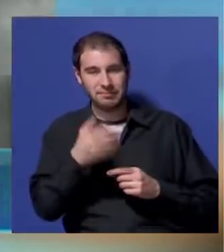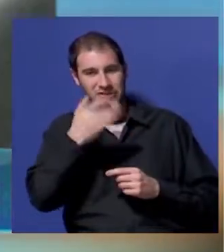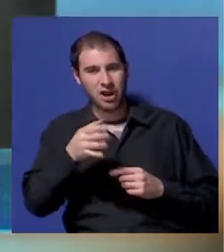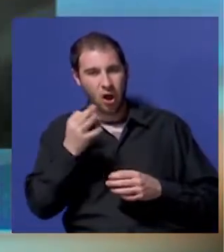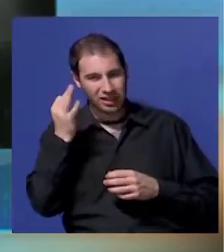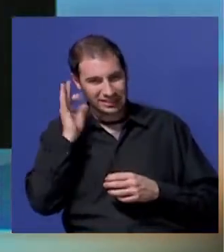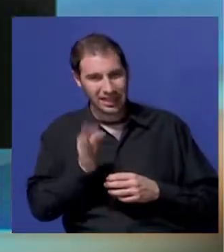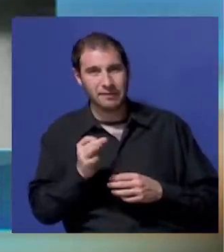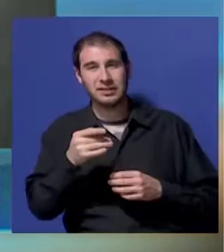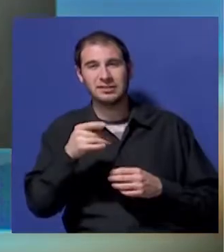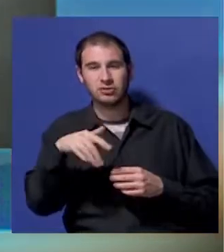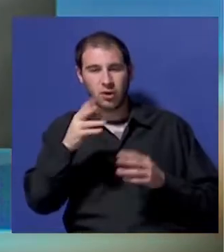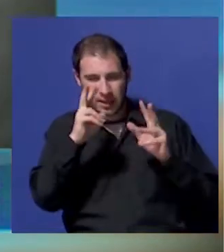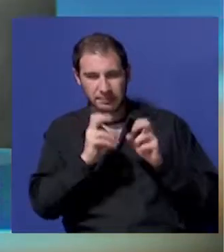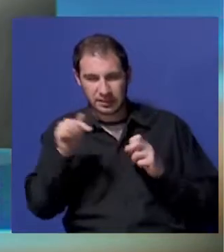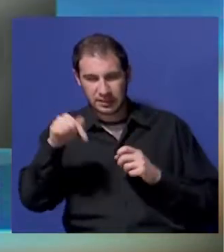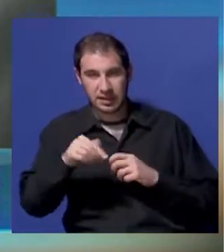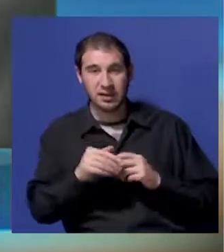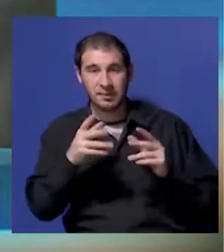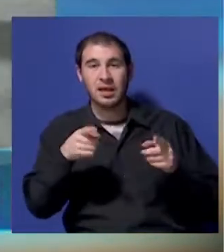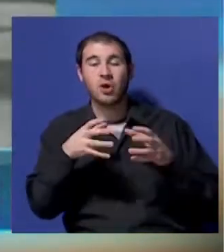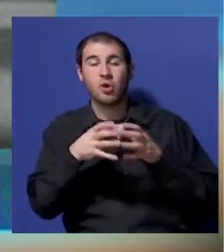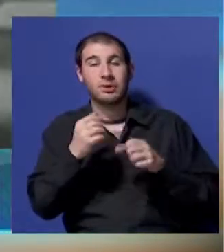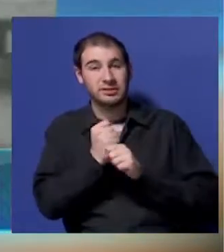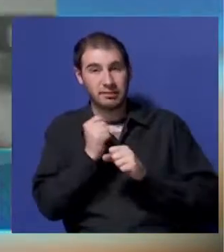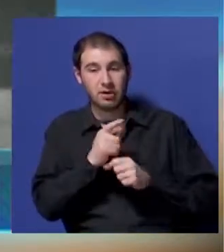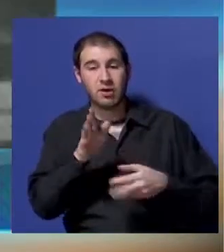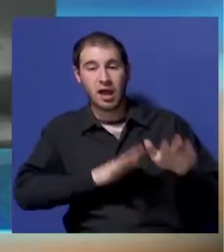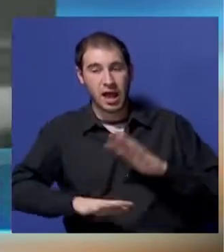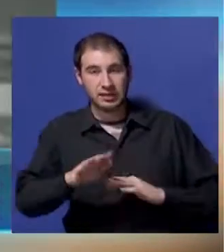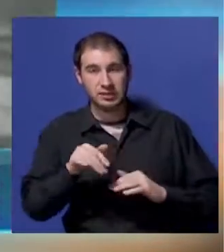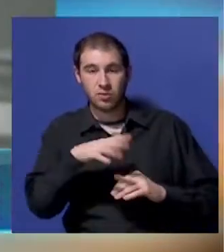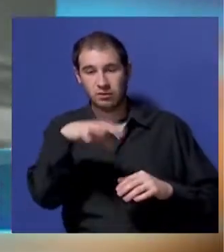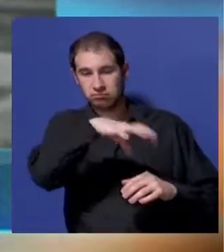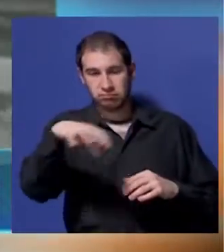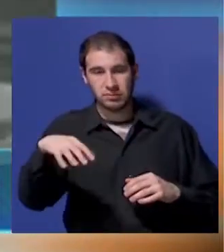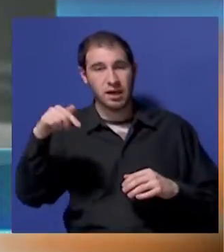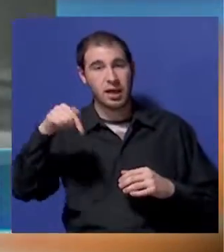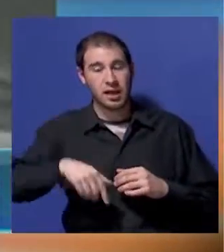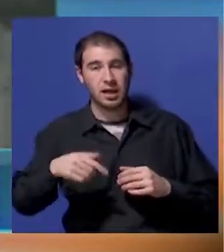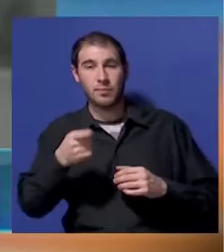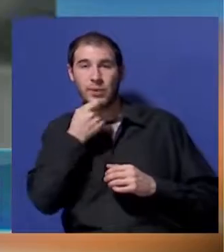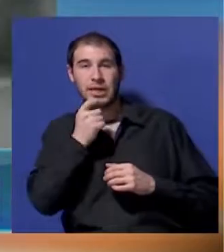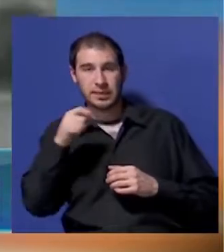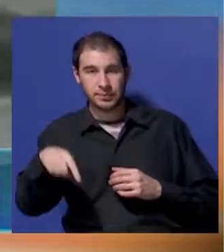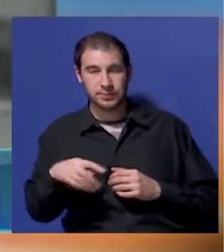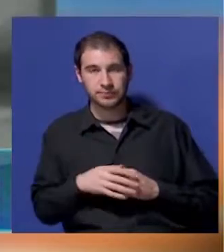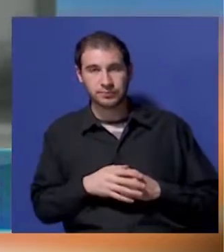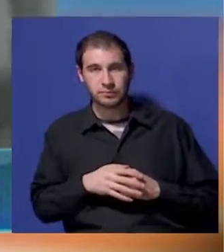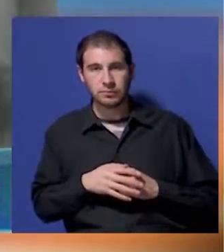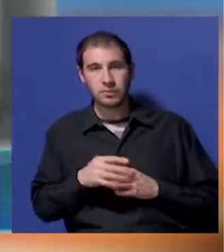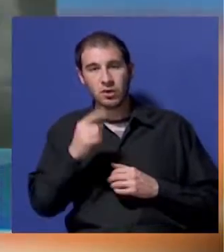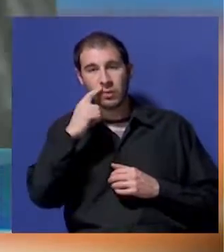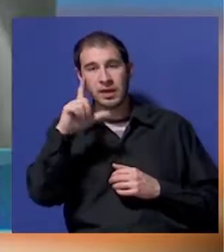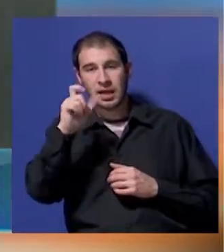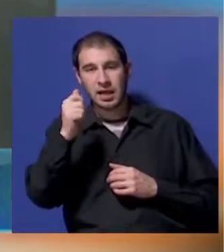de inteligencia y también de los grupos de tareas que actuaban en un lugar y en otro. Acá hubo un ejemplo de Carlos